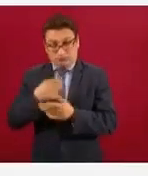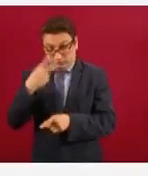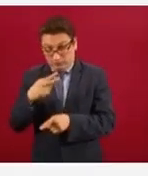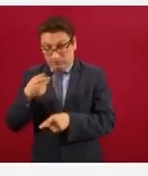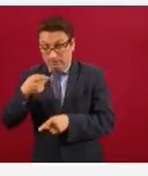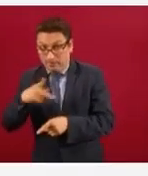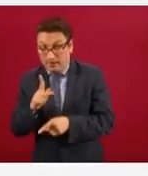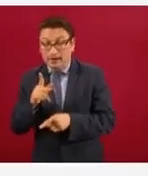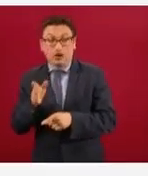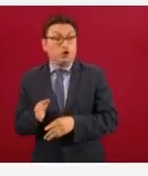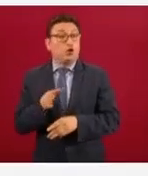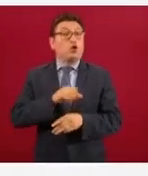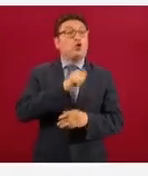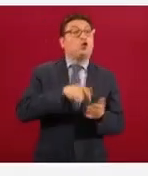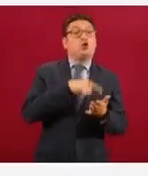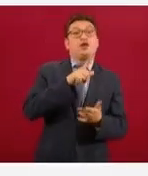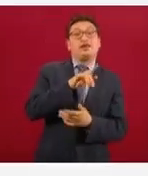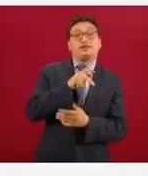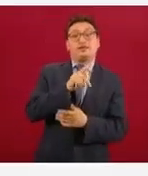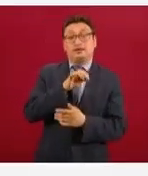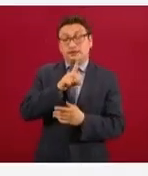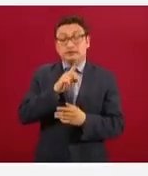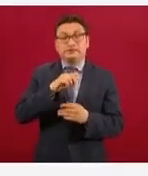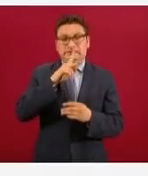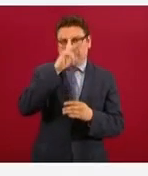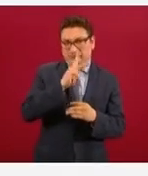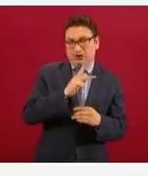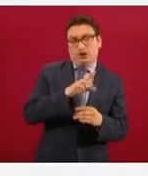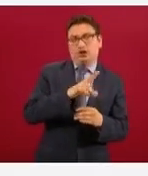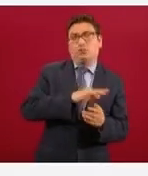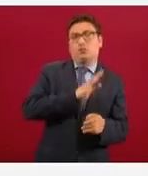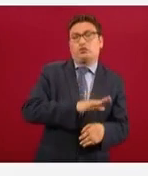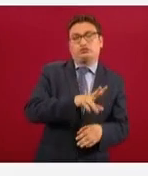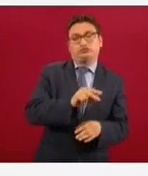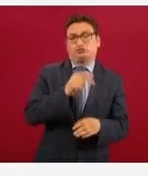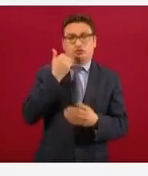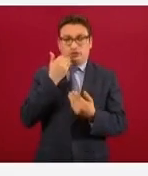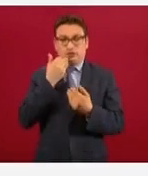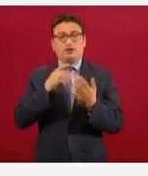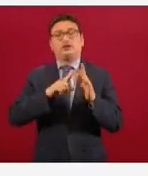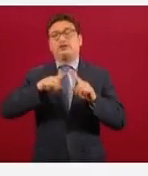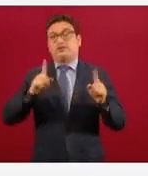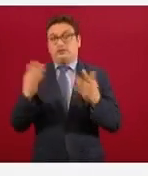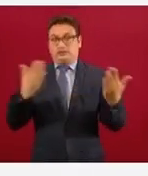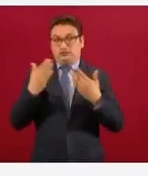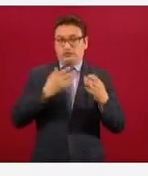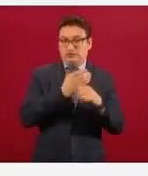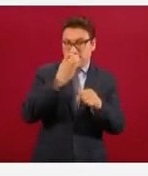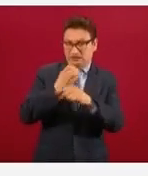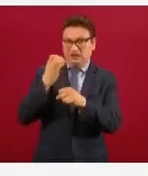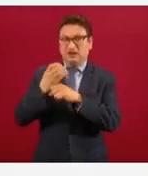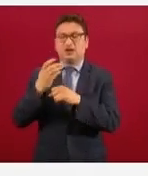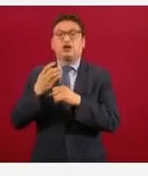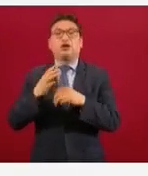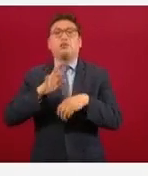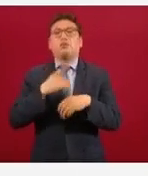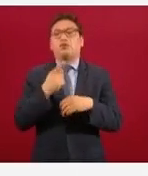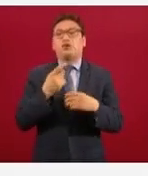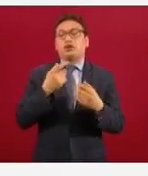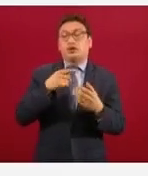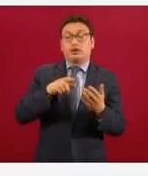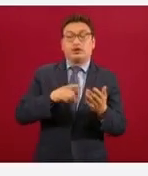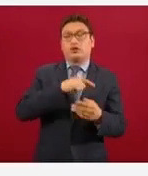letalidad. En cambio, algunos otros estados que están enunciados aquí sí encuentran las mayores letalidades, a pesar de que el